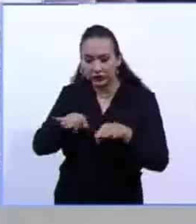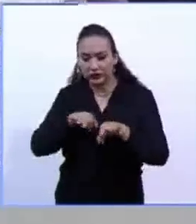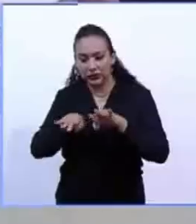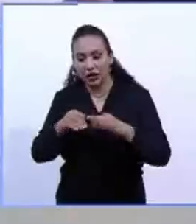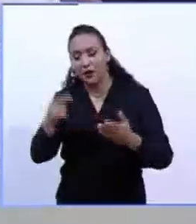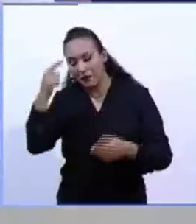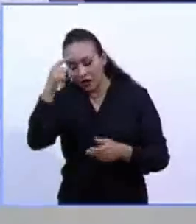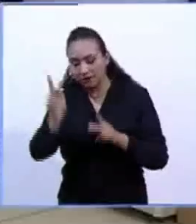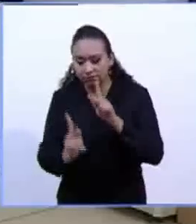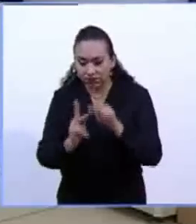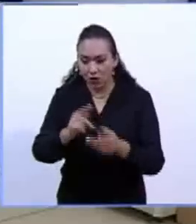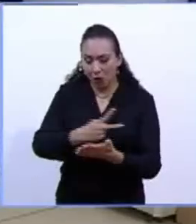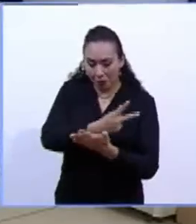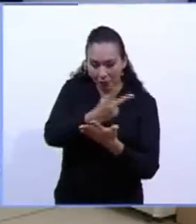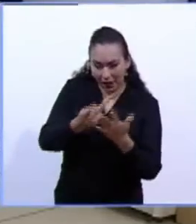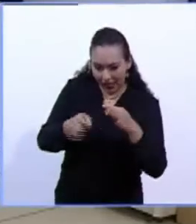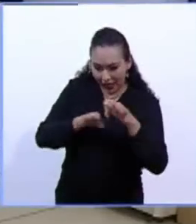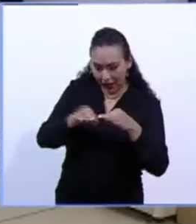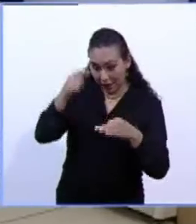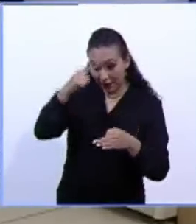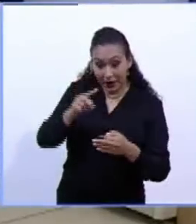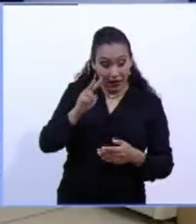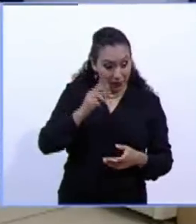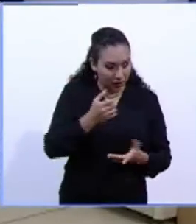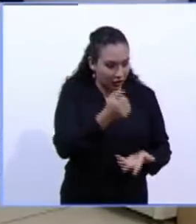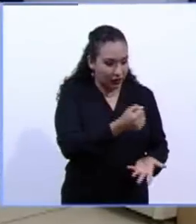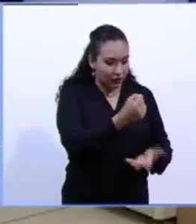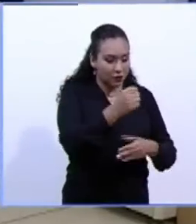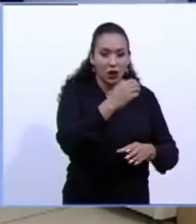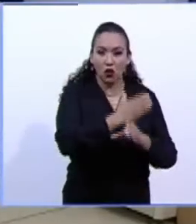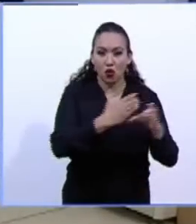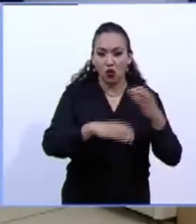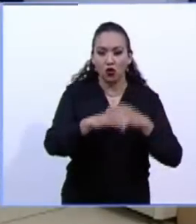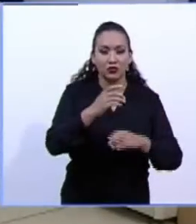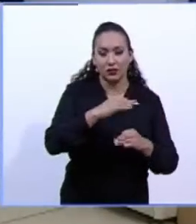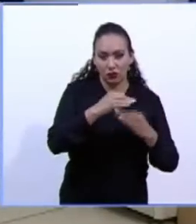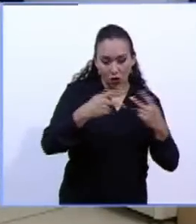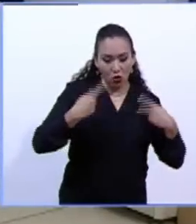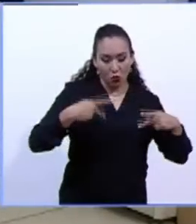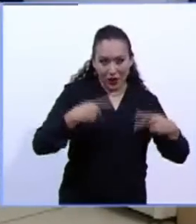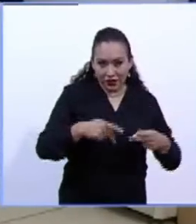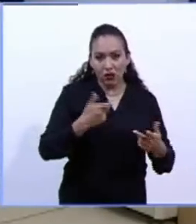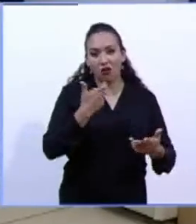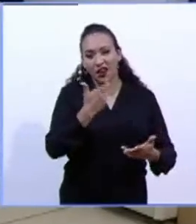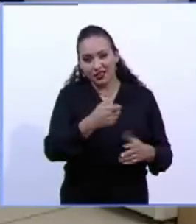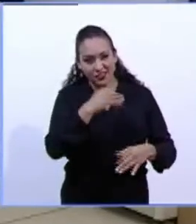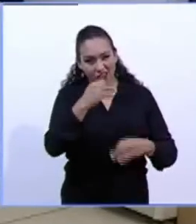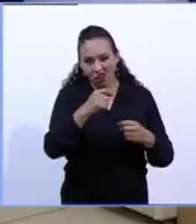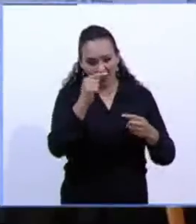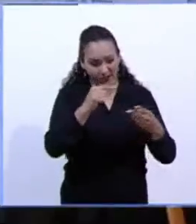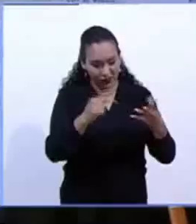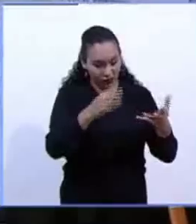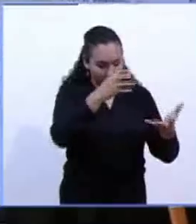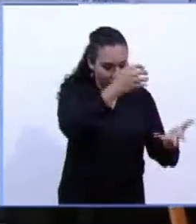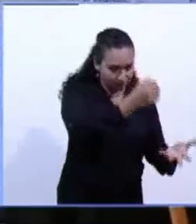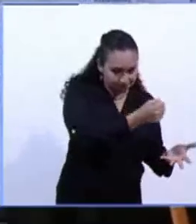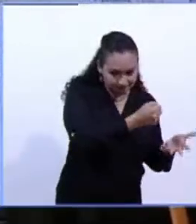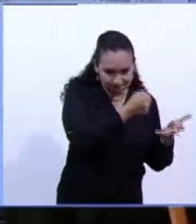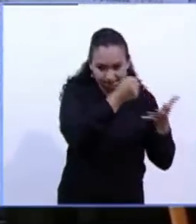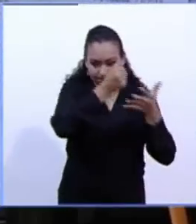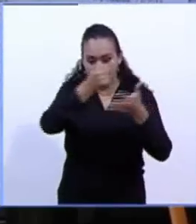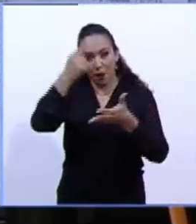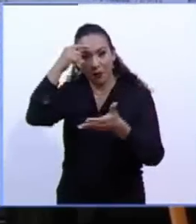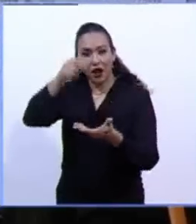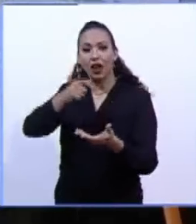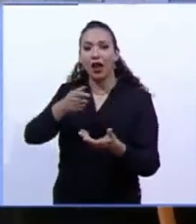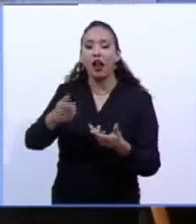plan de trabajo que permita transferir los recursos materiales, humanos, financieros y presupuestales a los distintos órganos